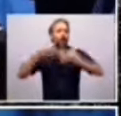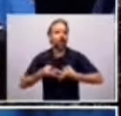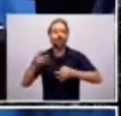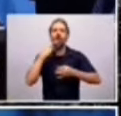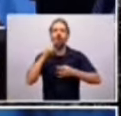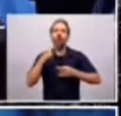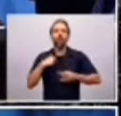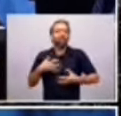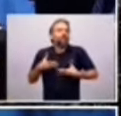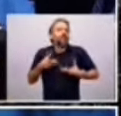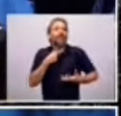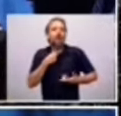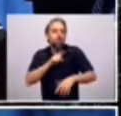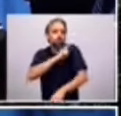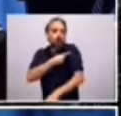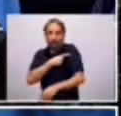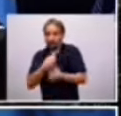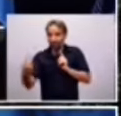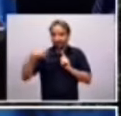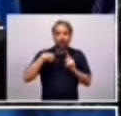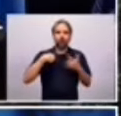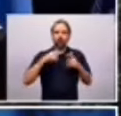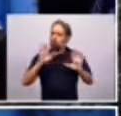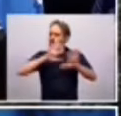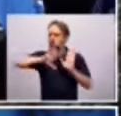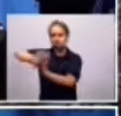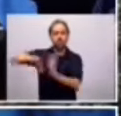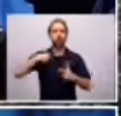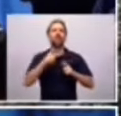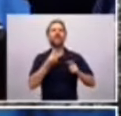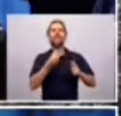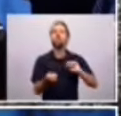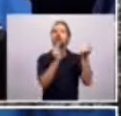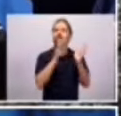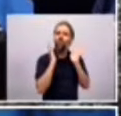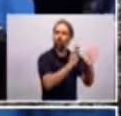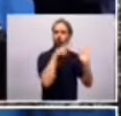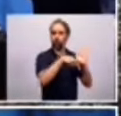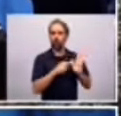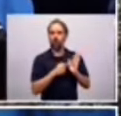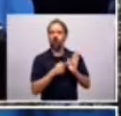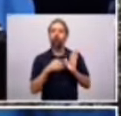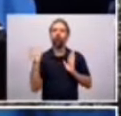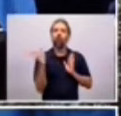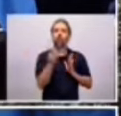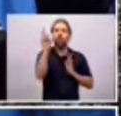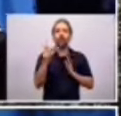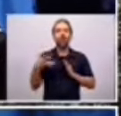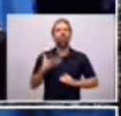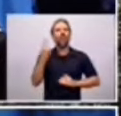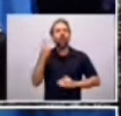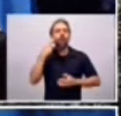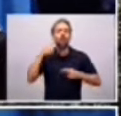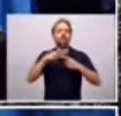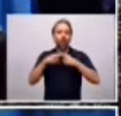Bueno, es un hombre, es el presidente de un partido, de Patria Grande, se presentó, fue a la marcha en el día de ayer. ¿Viste alguna autoridad partidaria del PJ